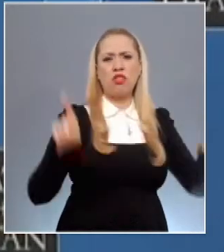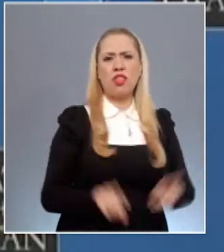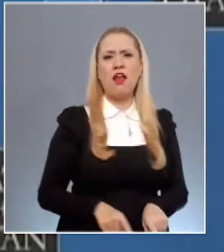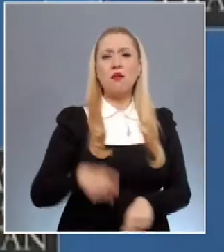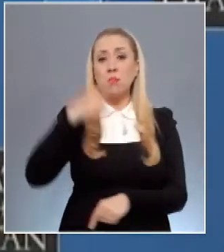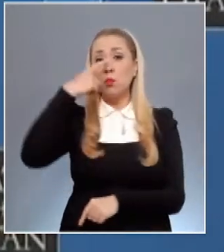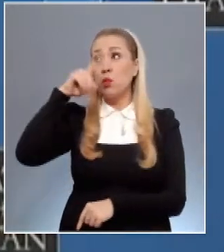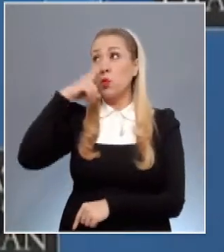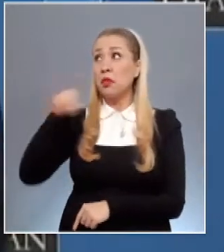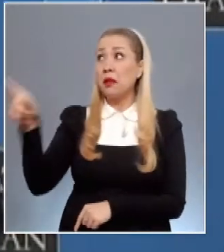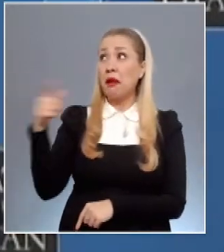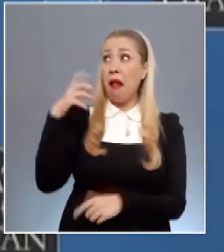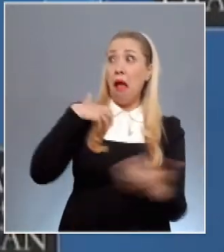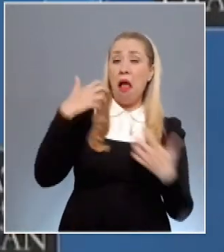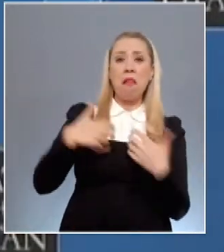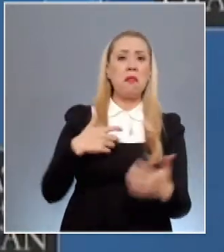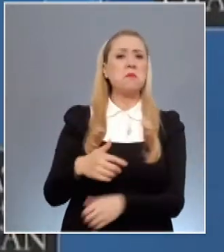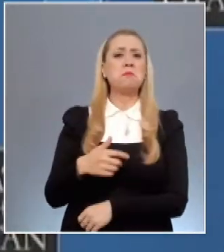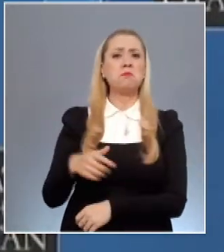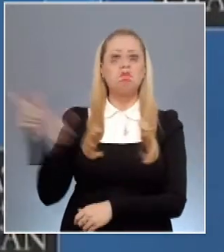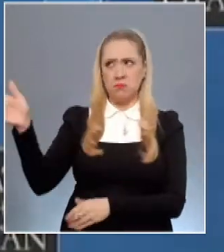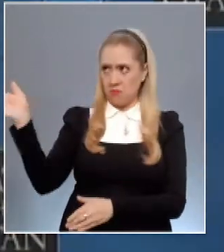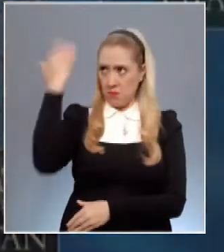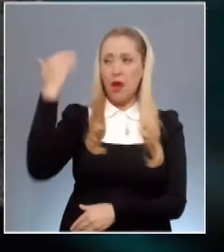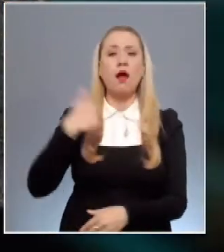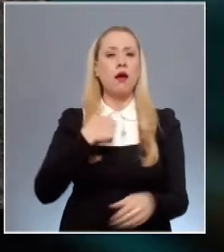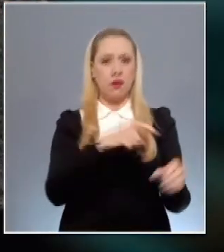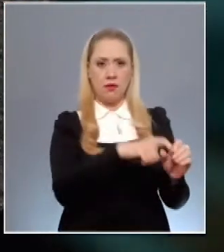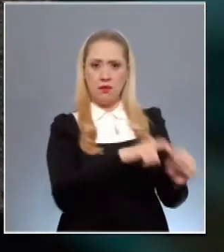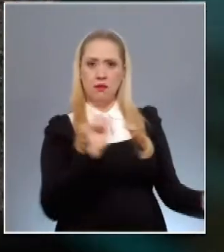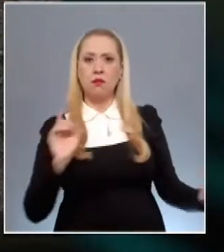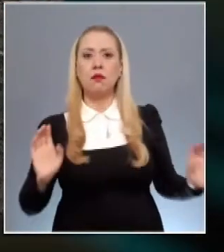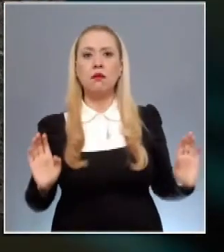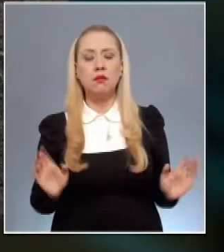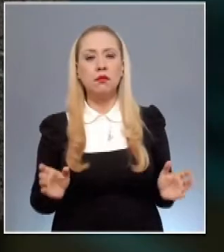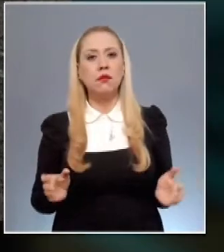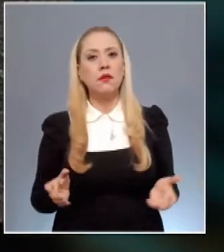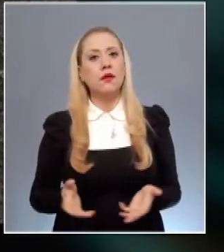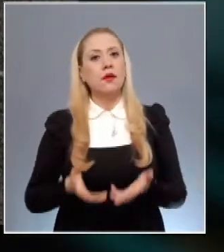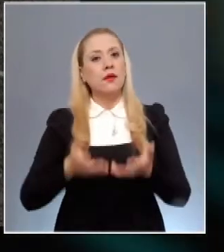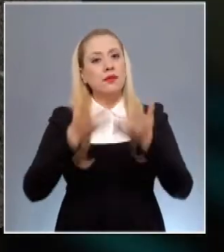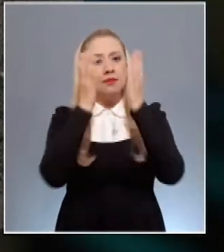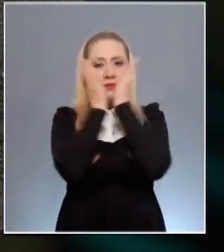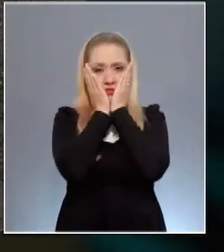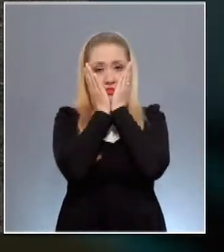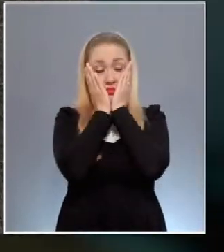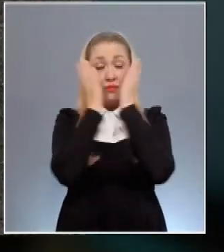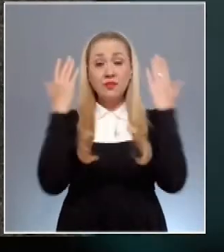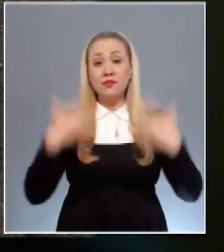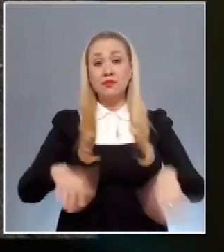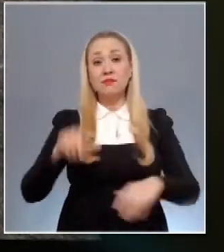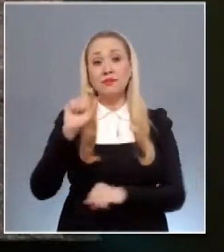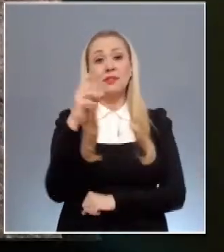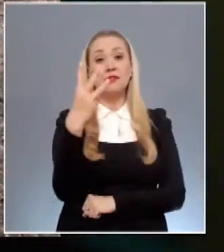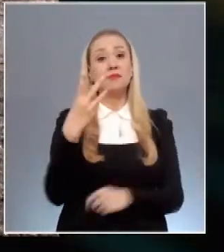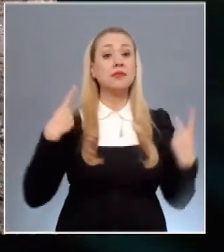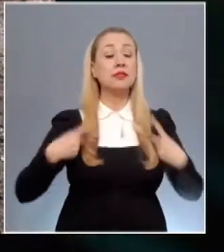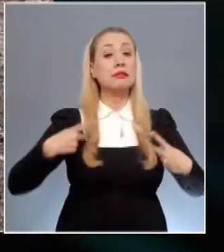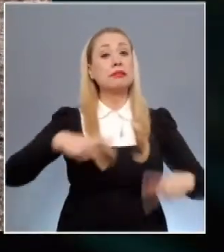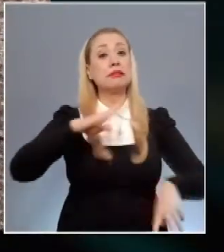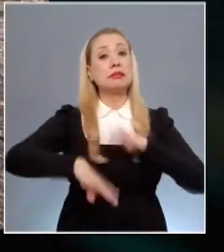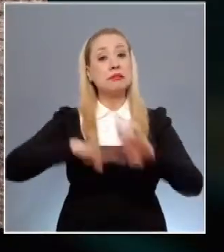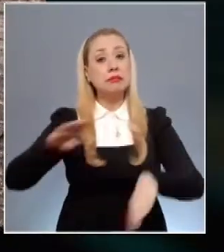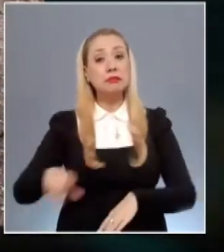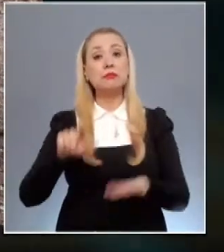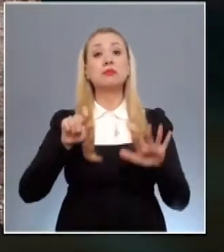del conflicto con Ucrania desde que inició la guerra. Al menos 23 personas murieron y 28 resultaron heridas en un